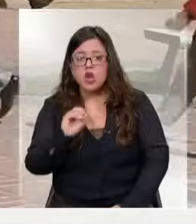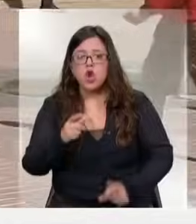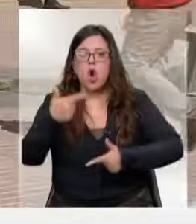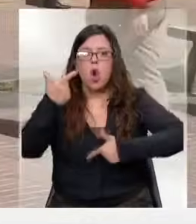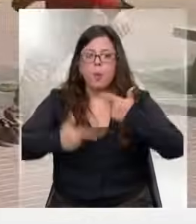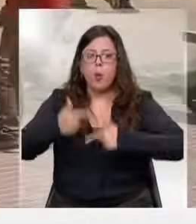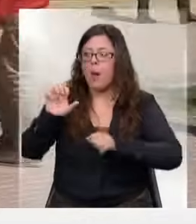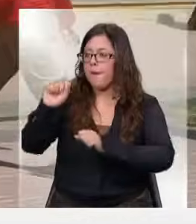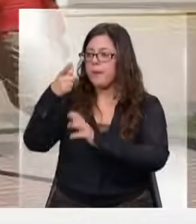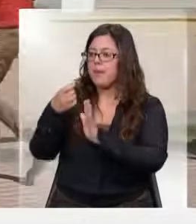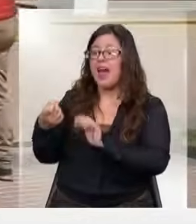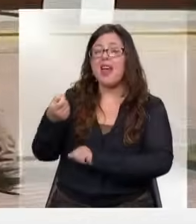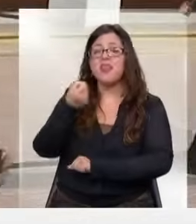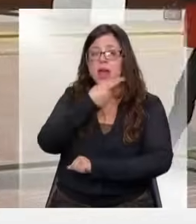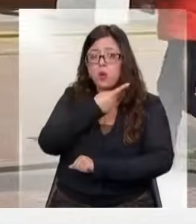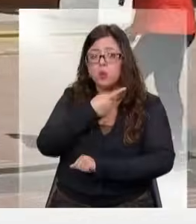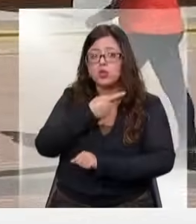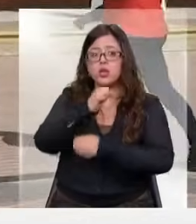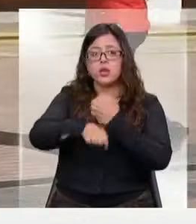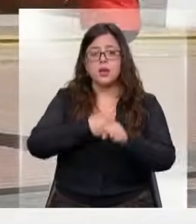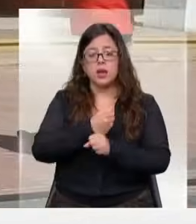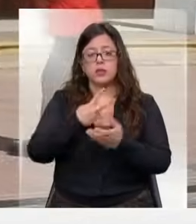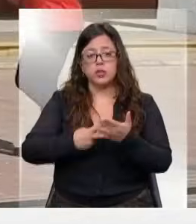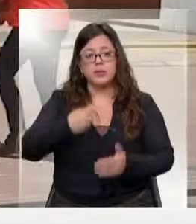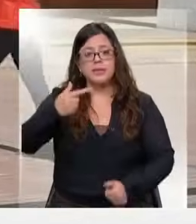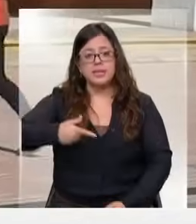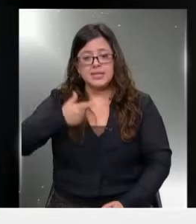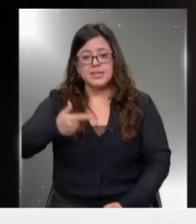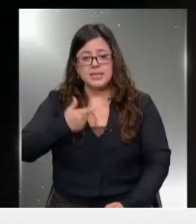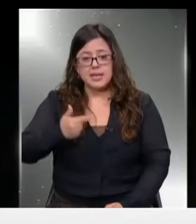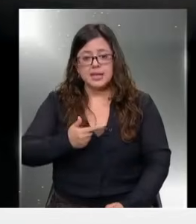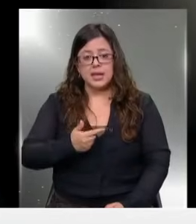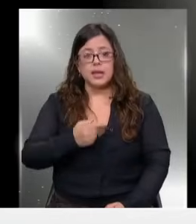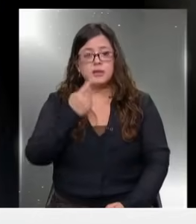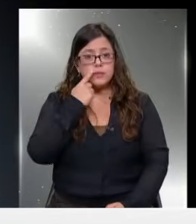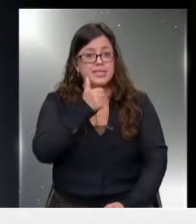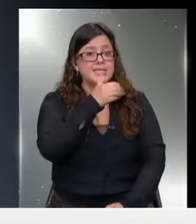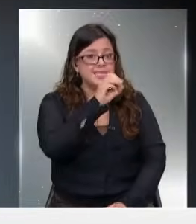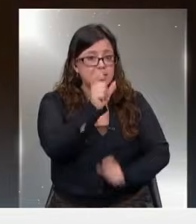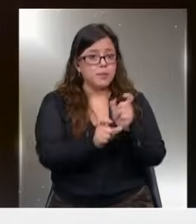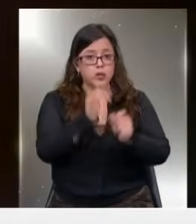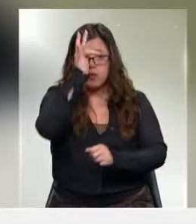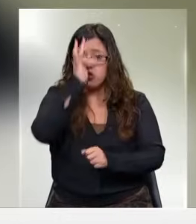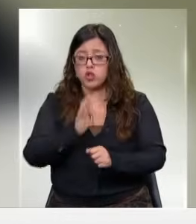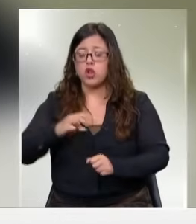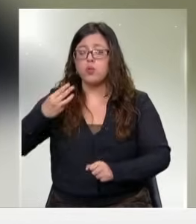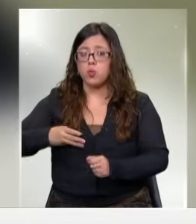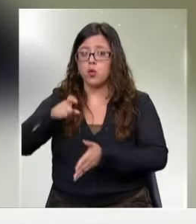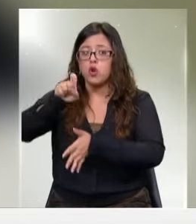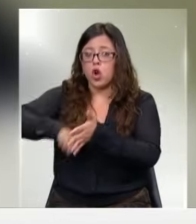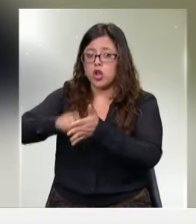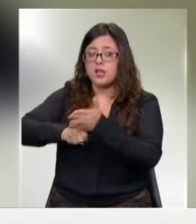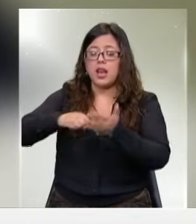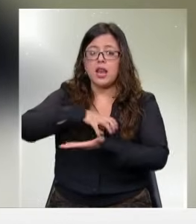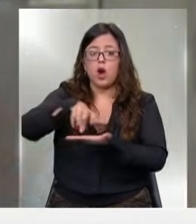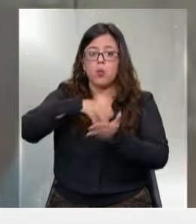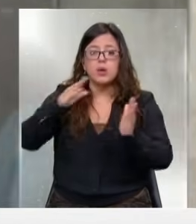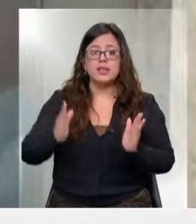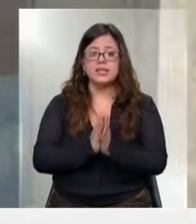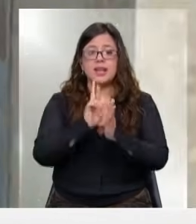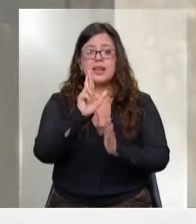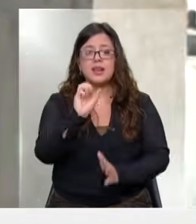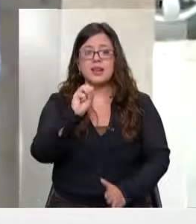Las primeras denuncias surgieron en 2017. 60 funcionarios municipales contratados en San Ramón que